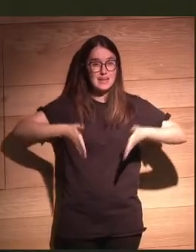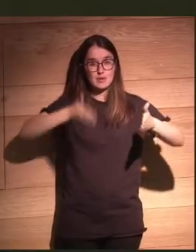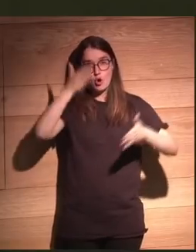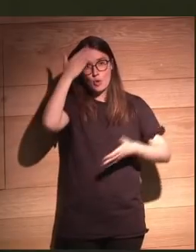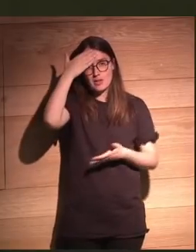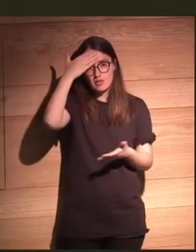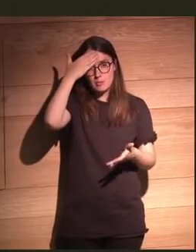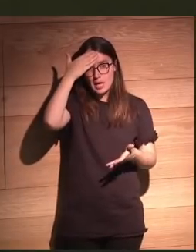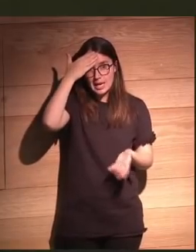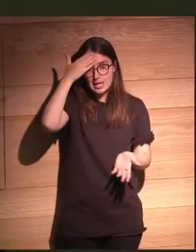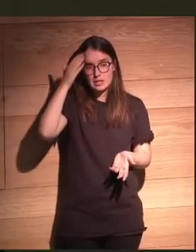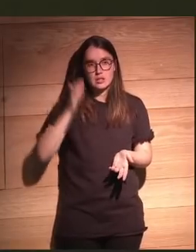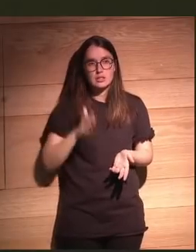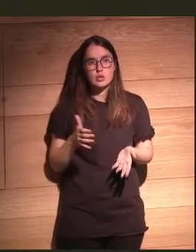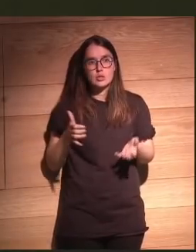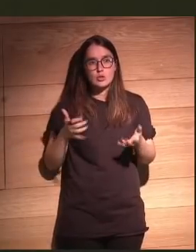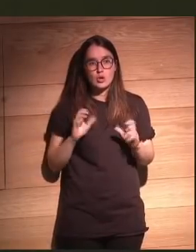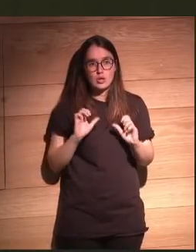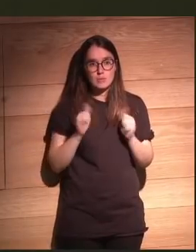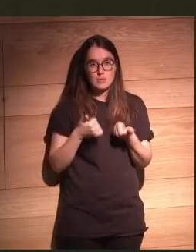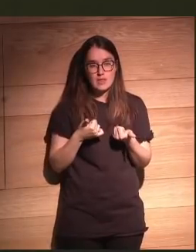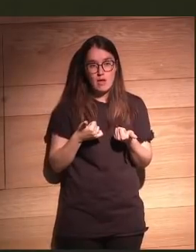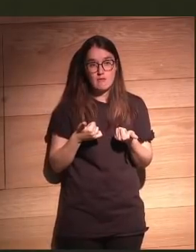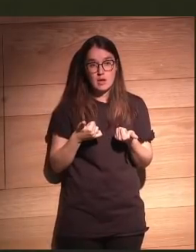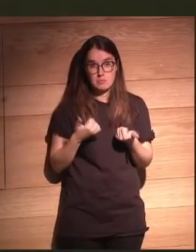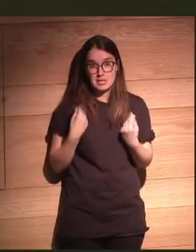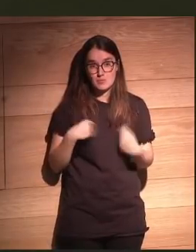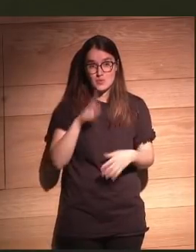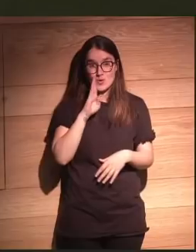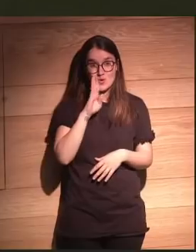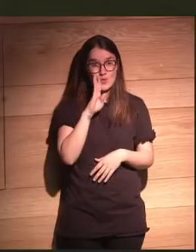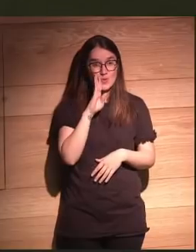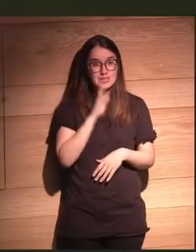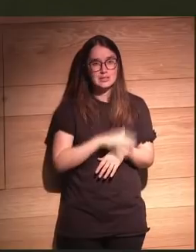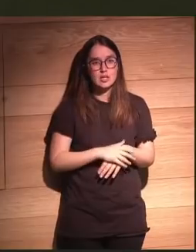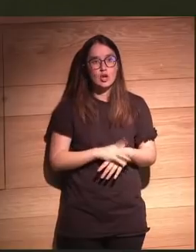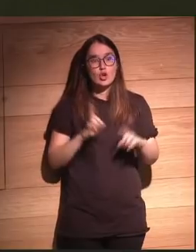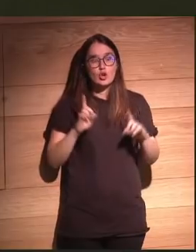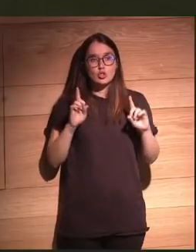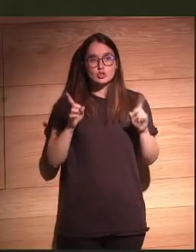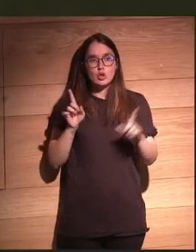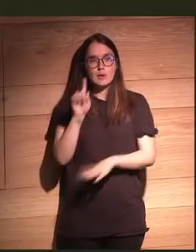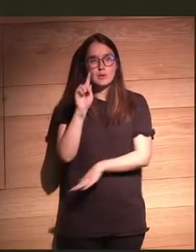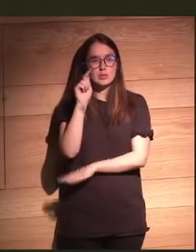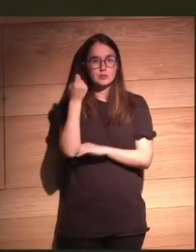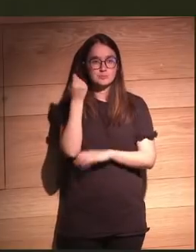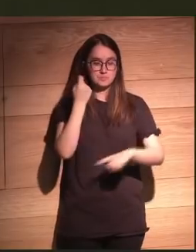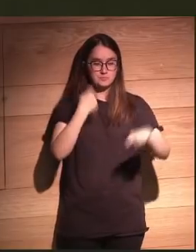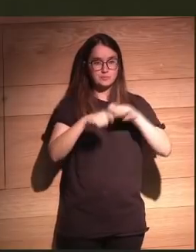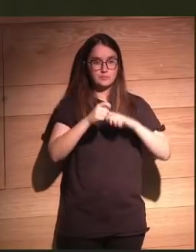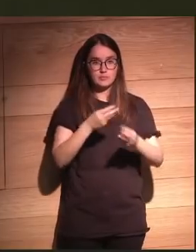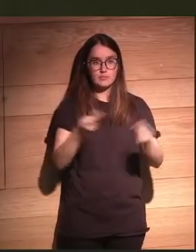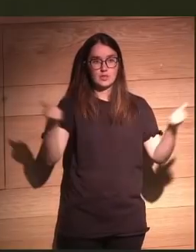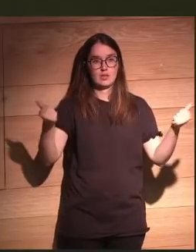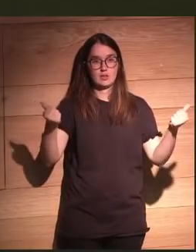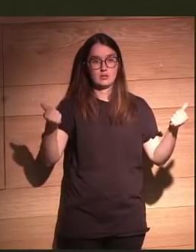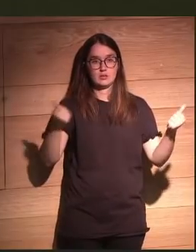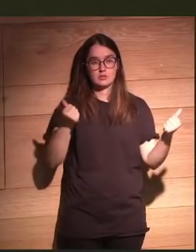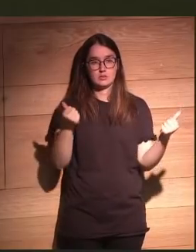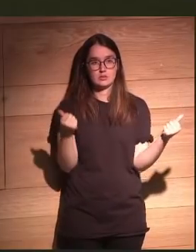principal en esto, que es con lo que empezaba un poco, solo conseguiremos desmercantilizar la